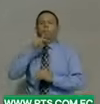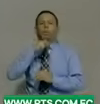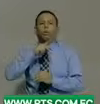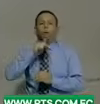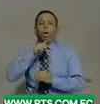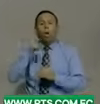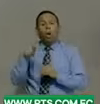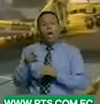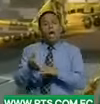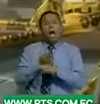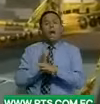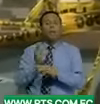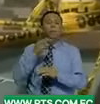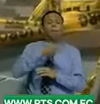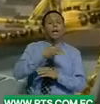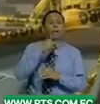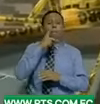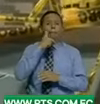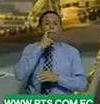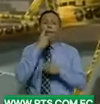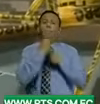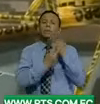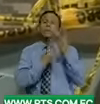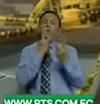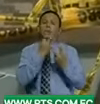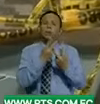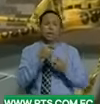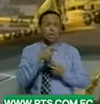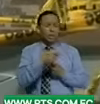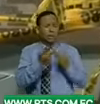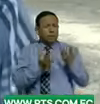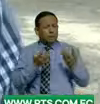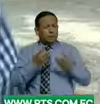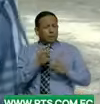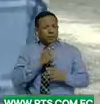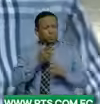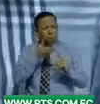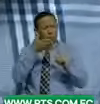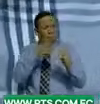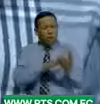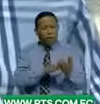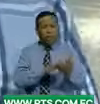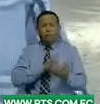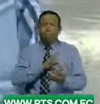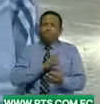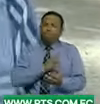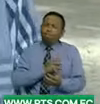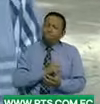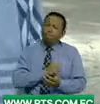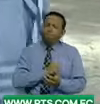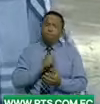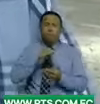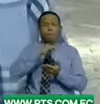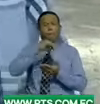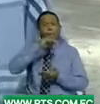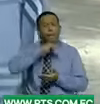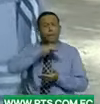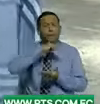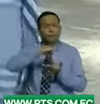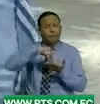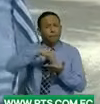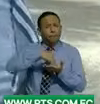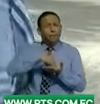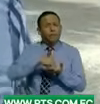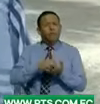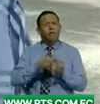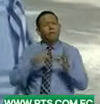visitar a su padre. Su crimen ha causado consternación en Manabí. Están causando o que causan la desgracia a